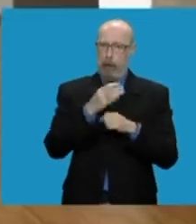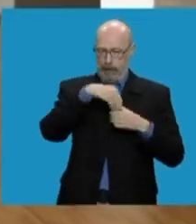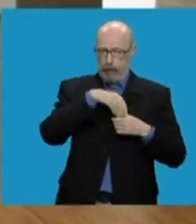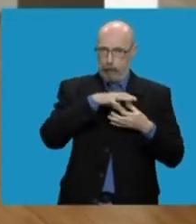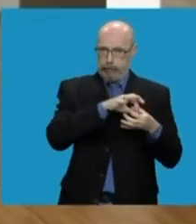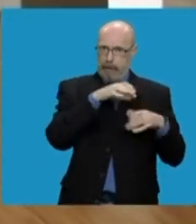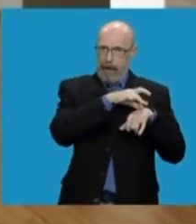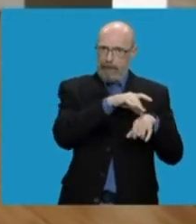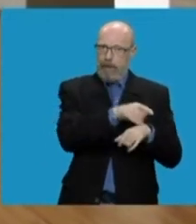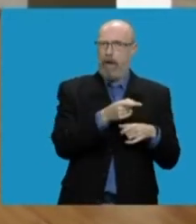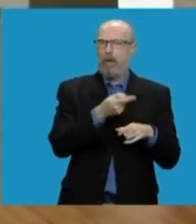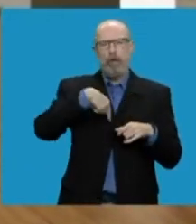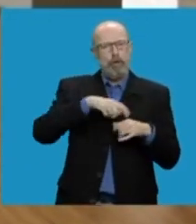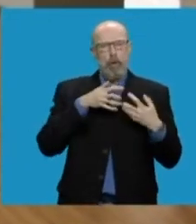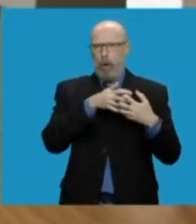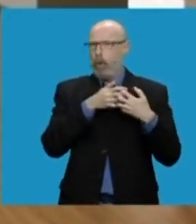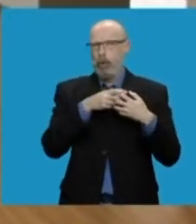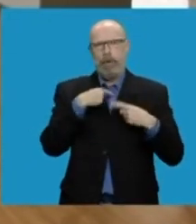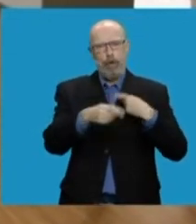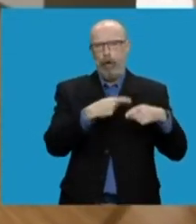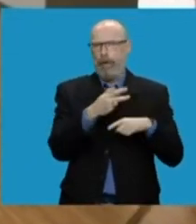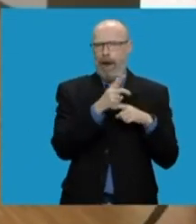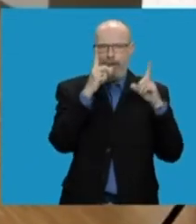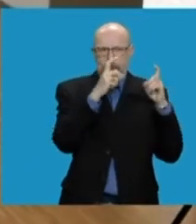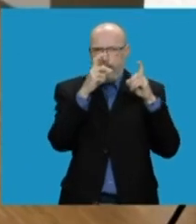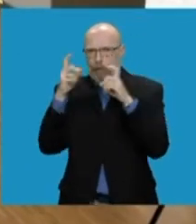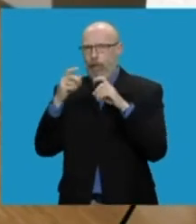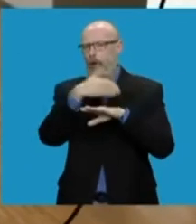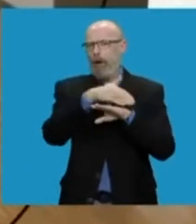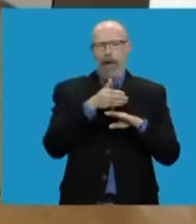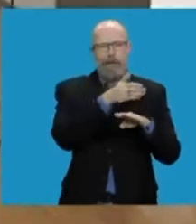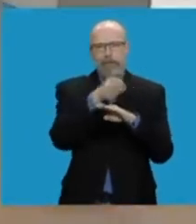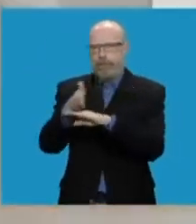Seguiremos ahí en la lucha diaria con la cámara recorriendo las calles.